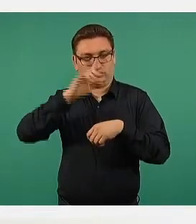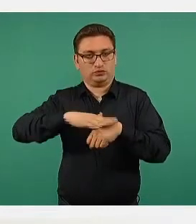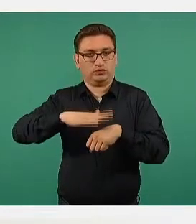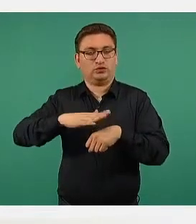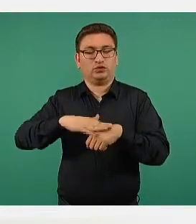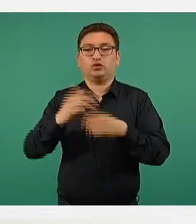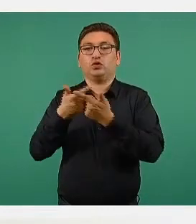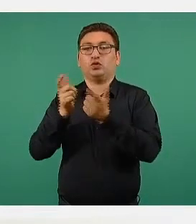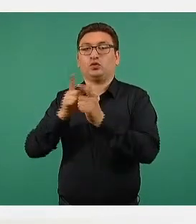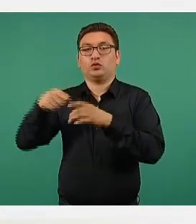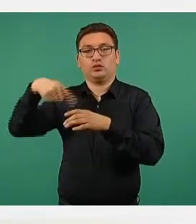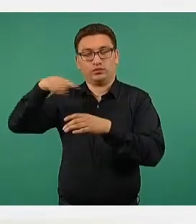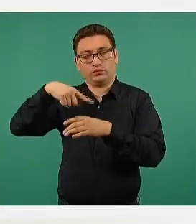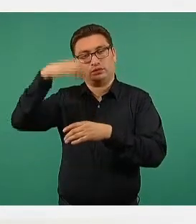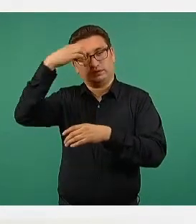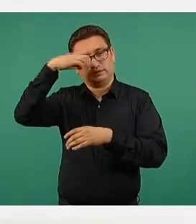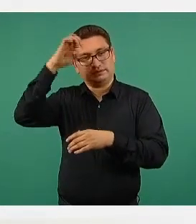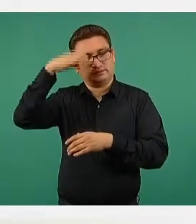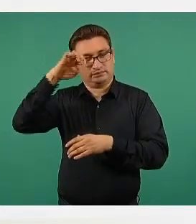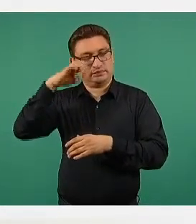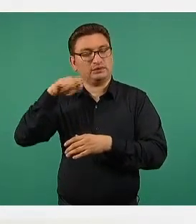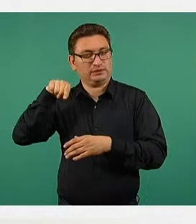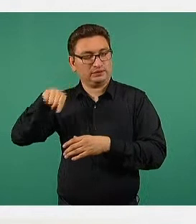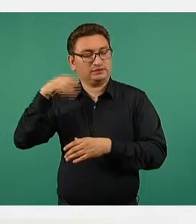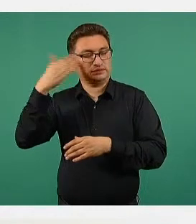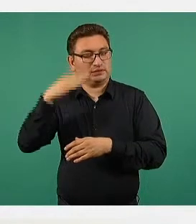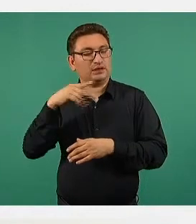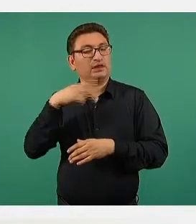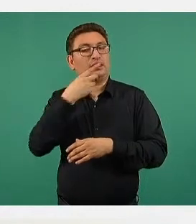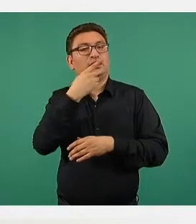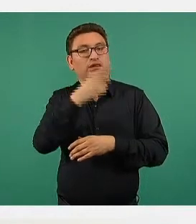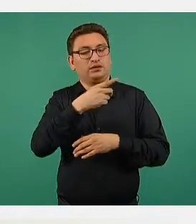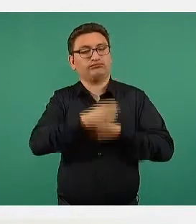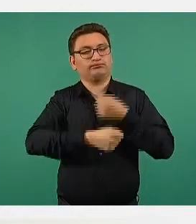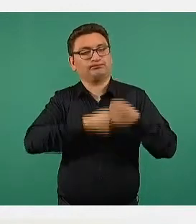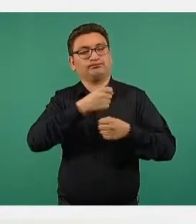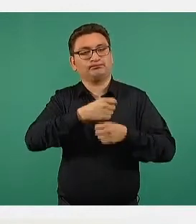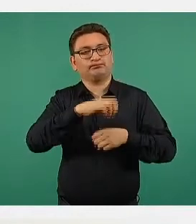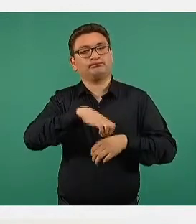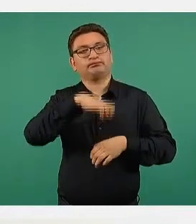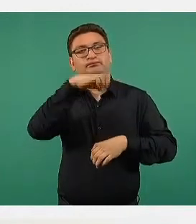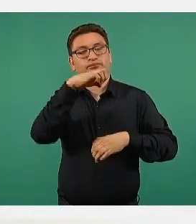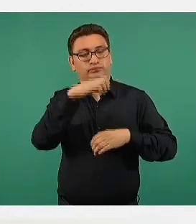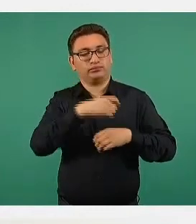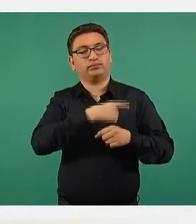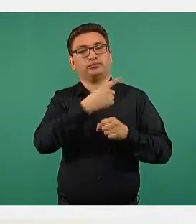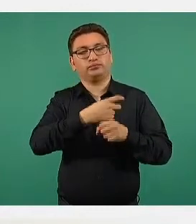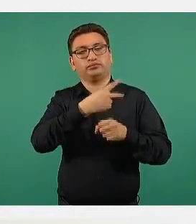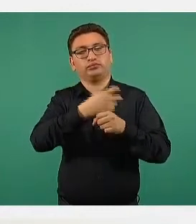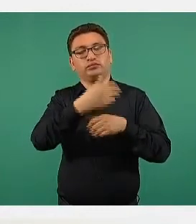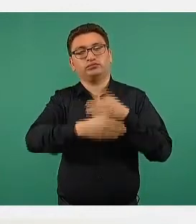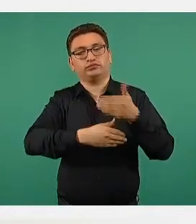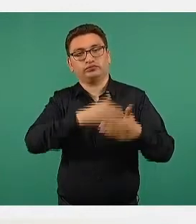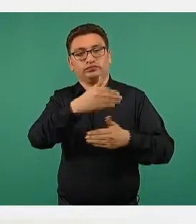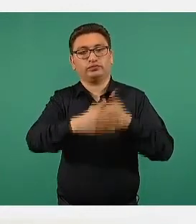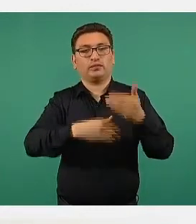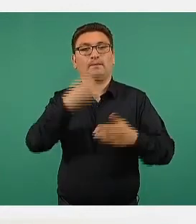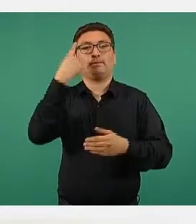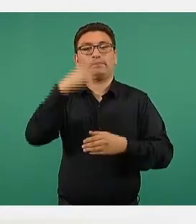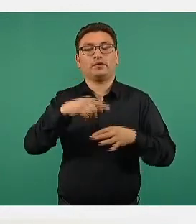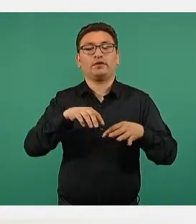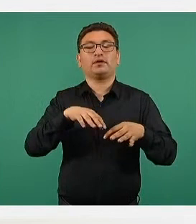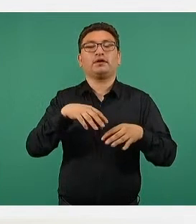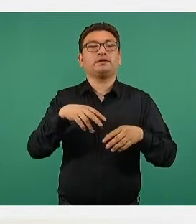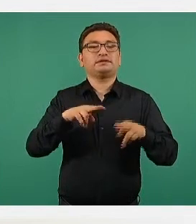grupo de expertos, del GETAF que tenemos, fue precisamente con el objetivo principal de reducción de la gravedad